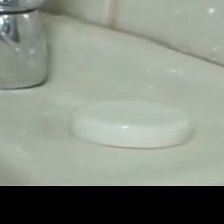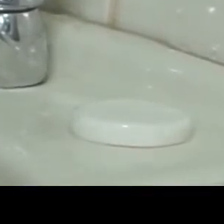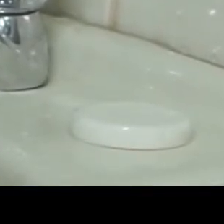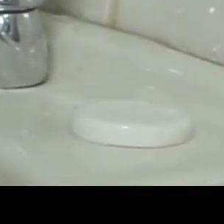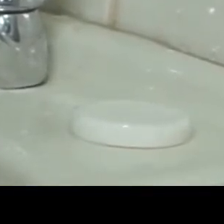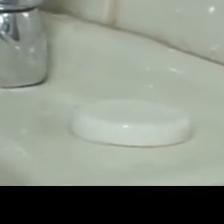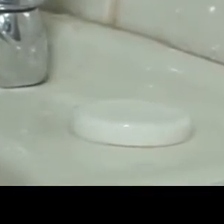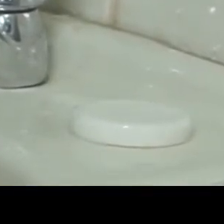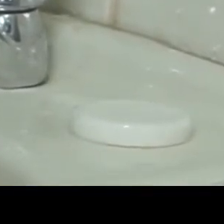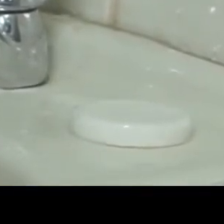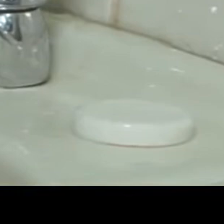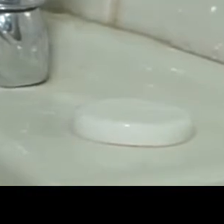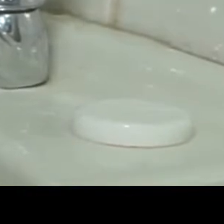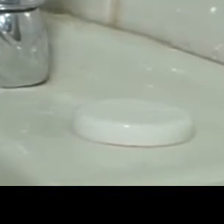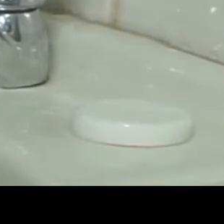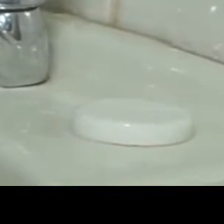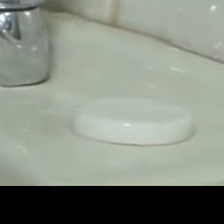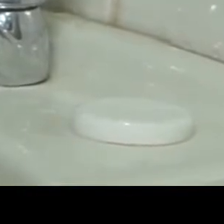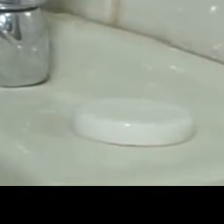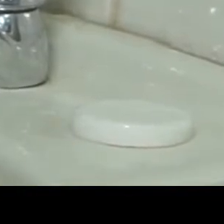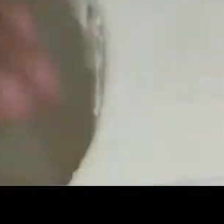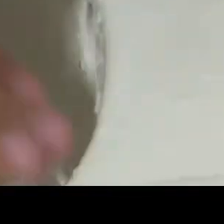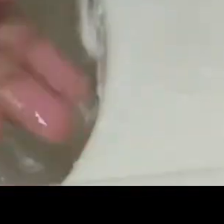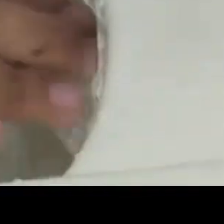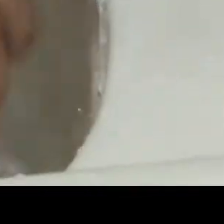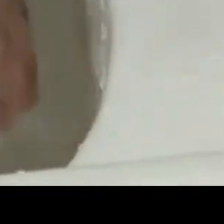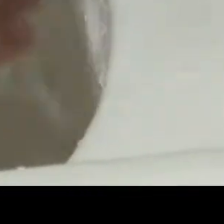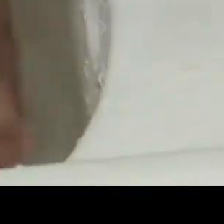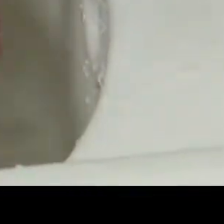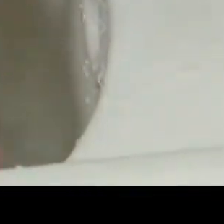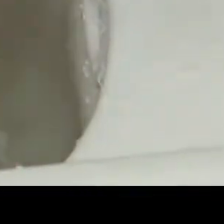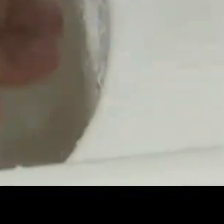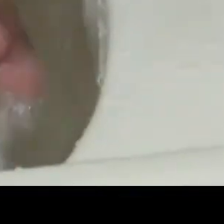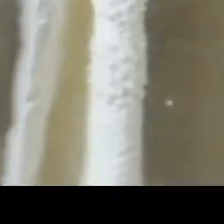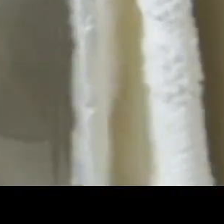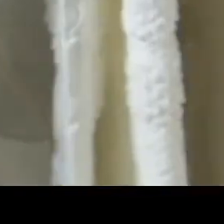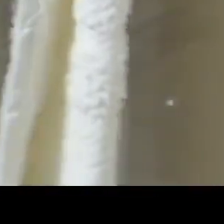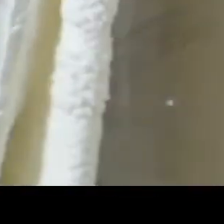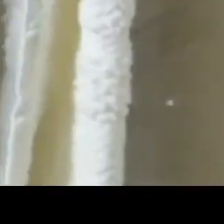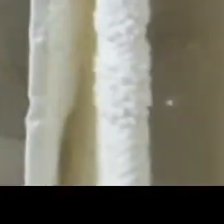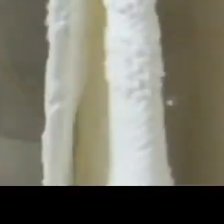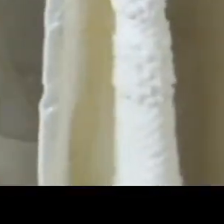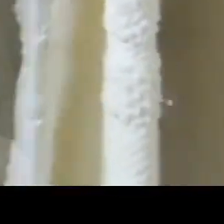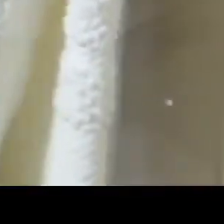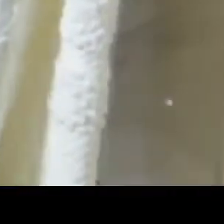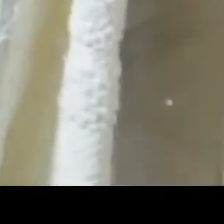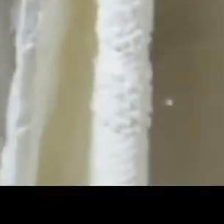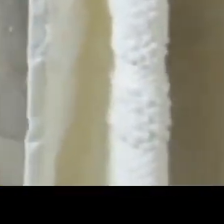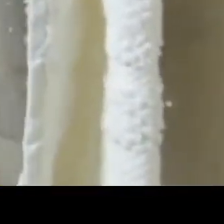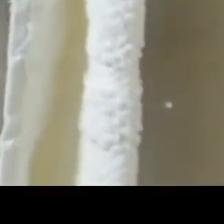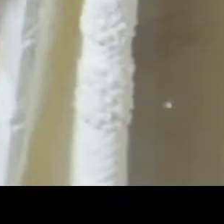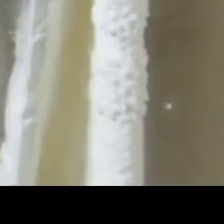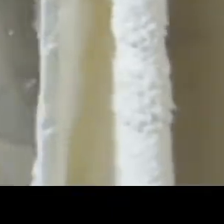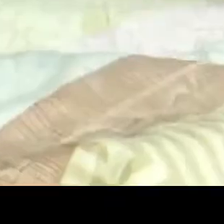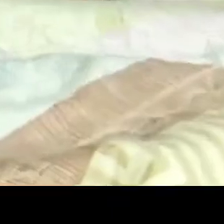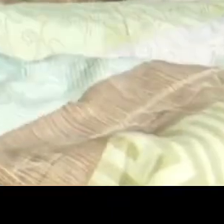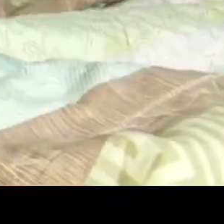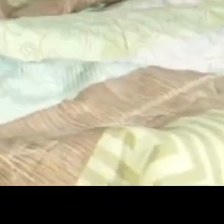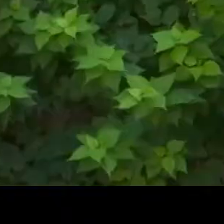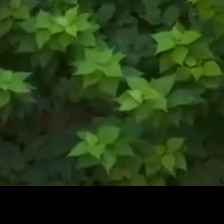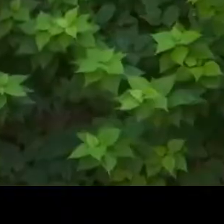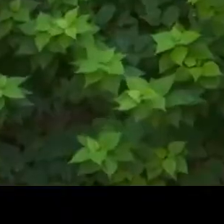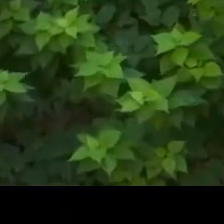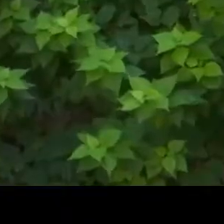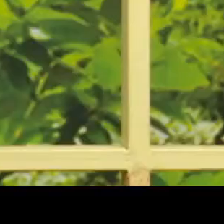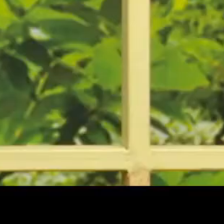nuestras manos por al menos 20 segundos enjuagamos y sequemos con una toalla limpia o desechable si presenta fiebre